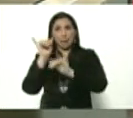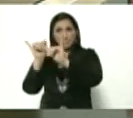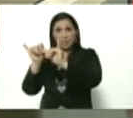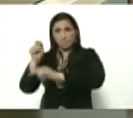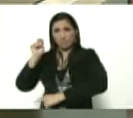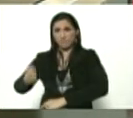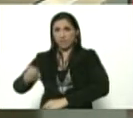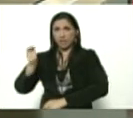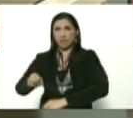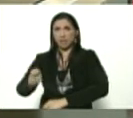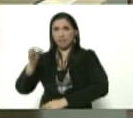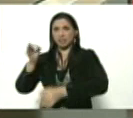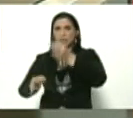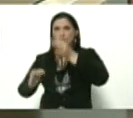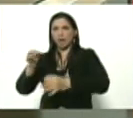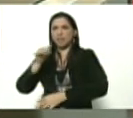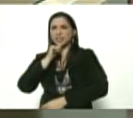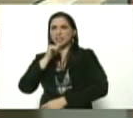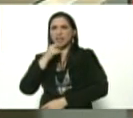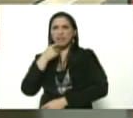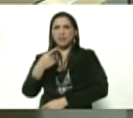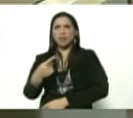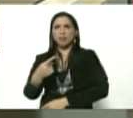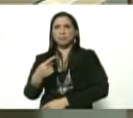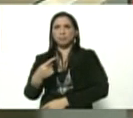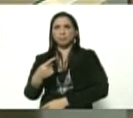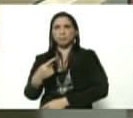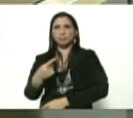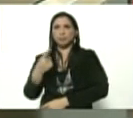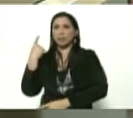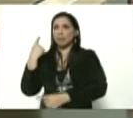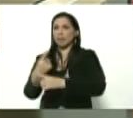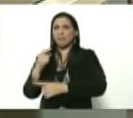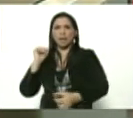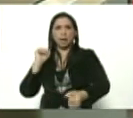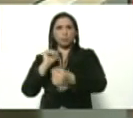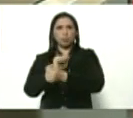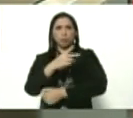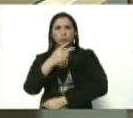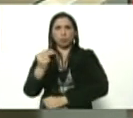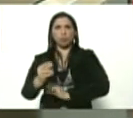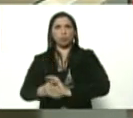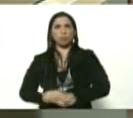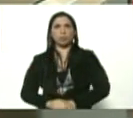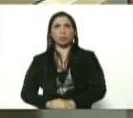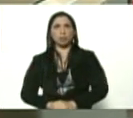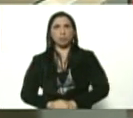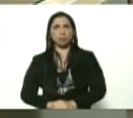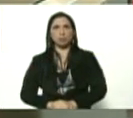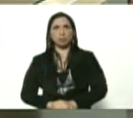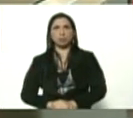los tribunales quienes determinen si debe ser capturado o no. Esperemos.